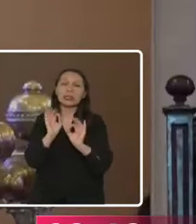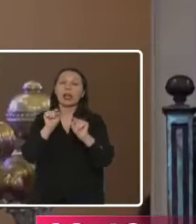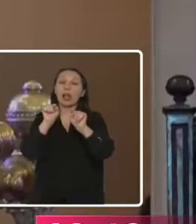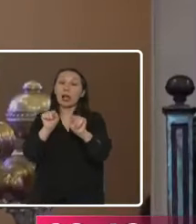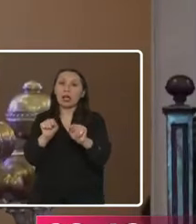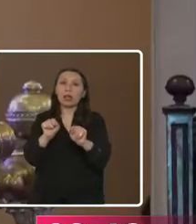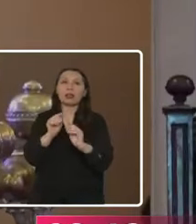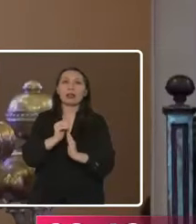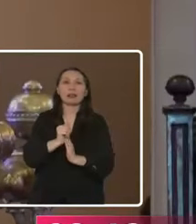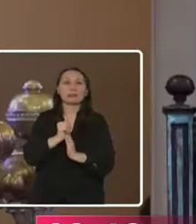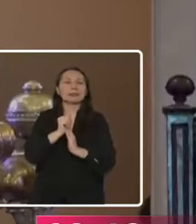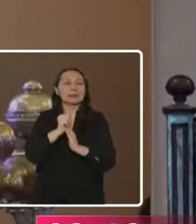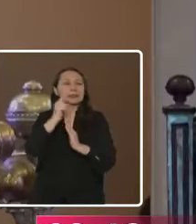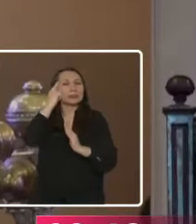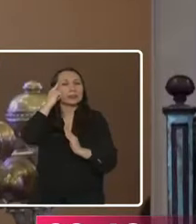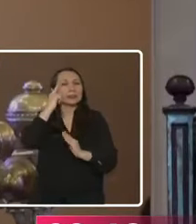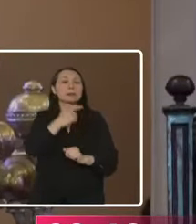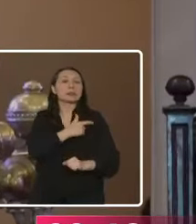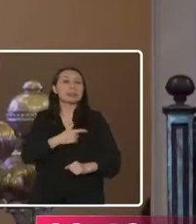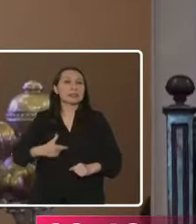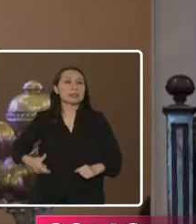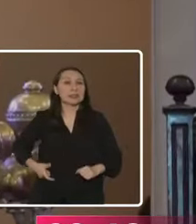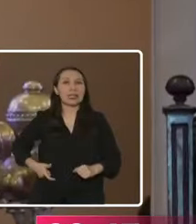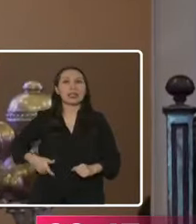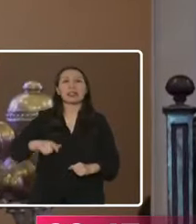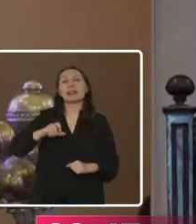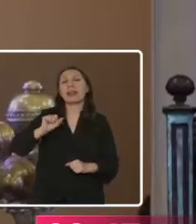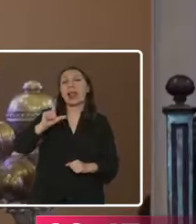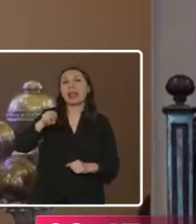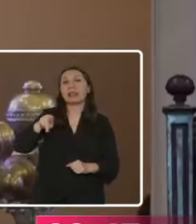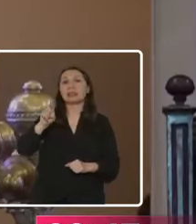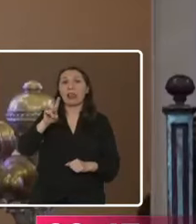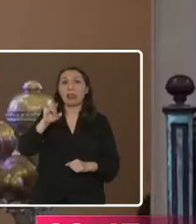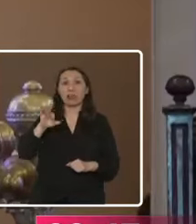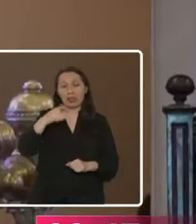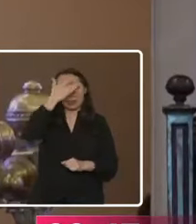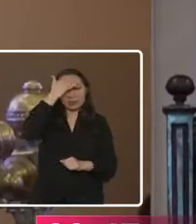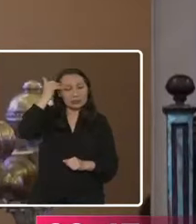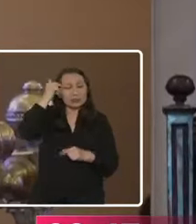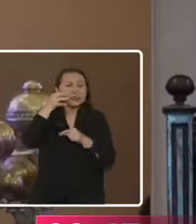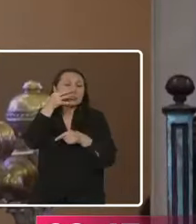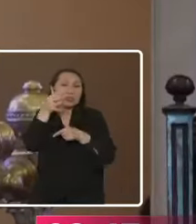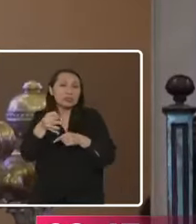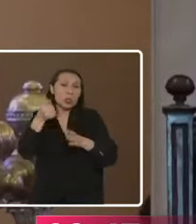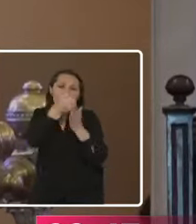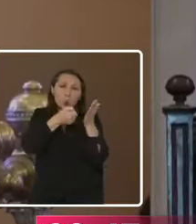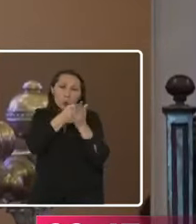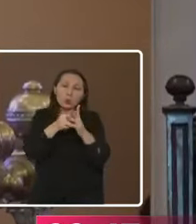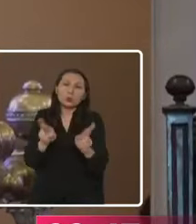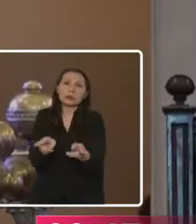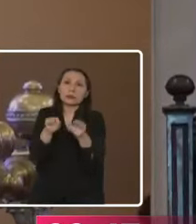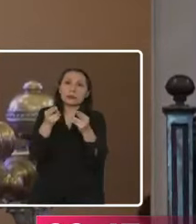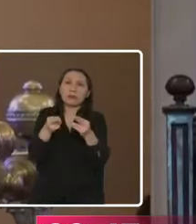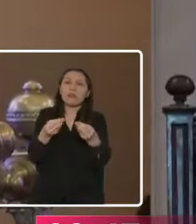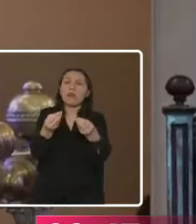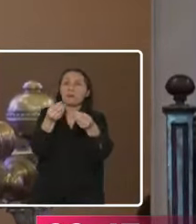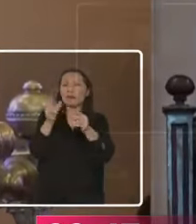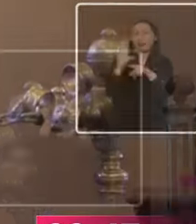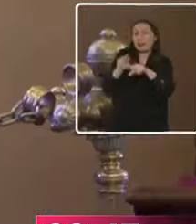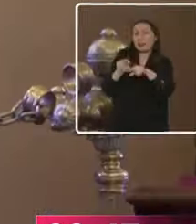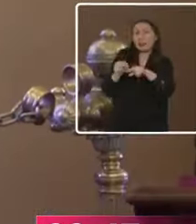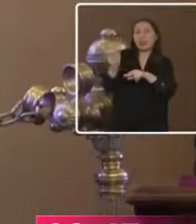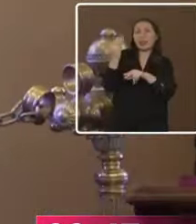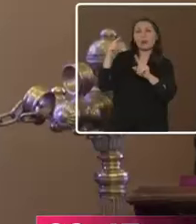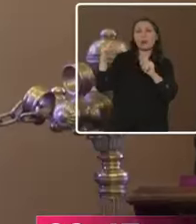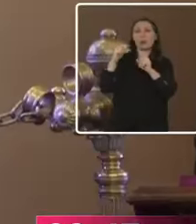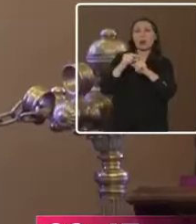sintonía con el ideal del presidente Jorge Alessandro Rodríguez, que expresó: lucharé porque se restablezca un viejo concepto